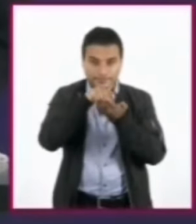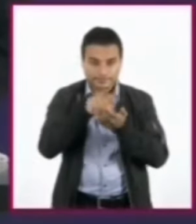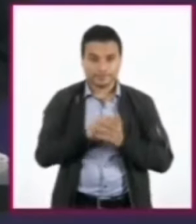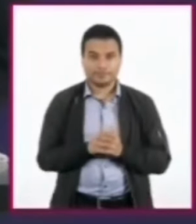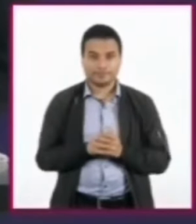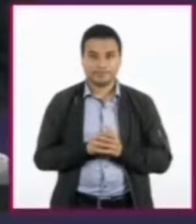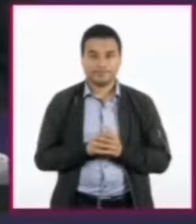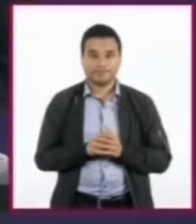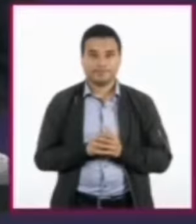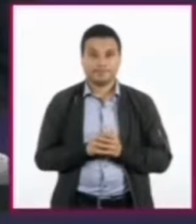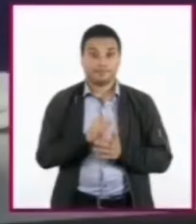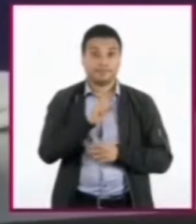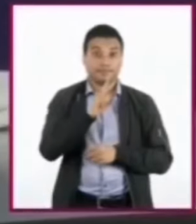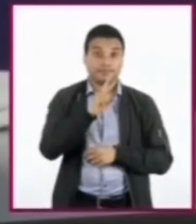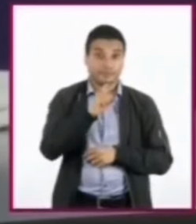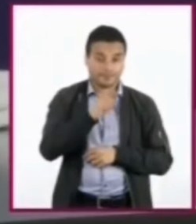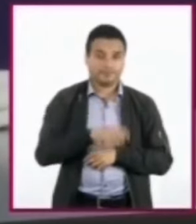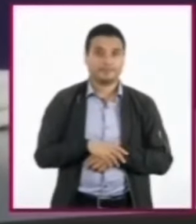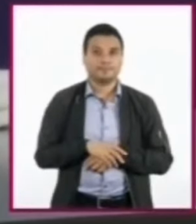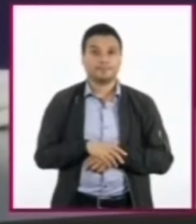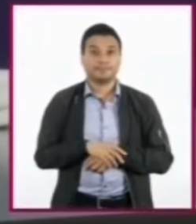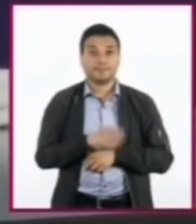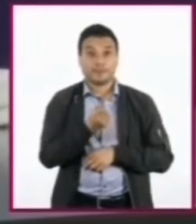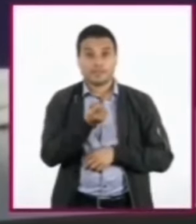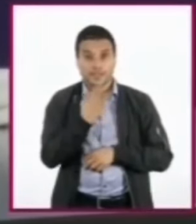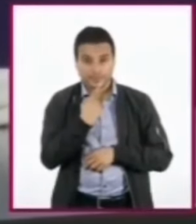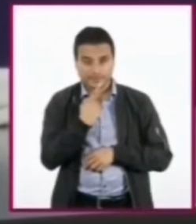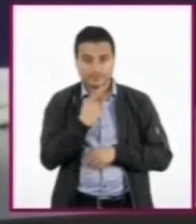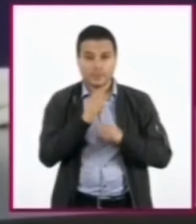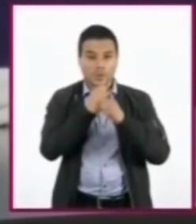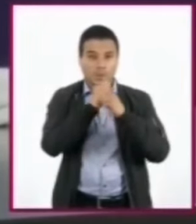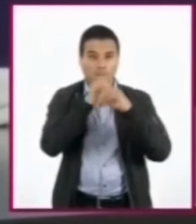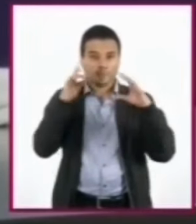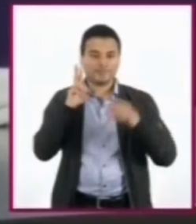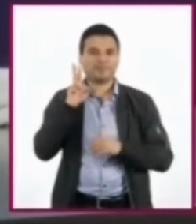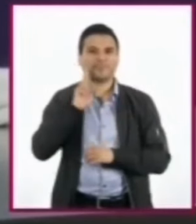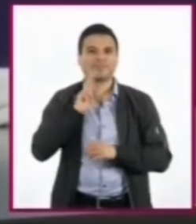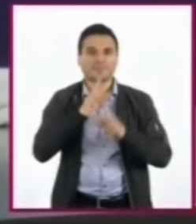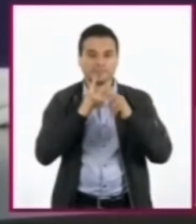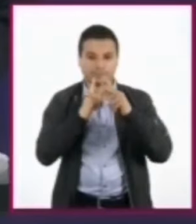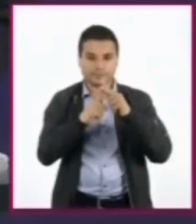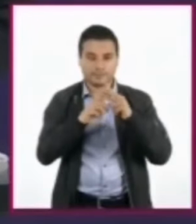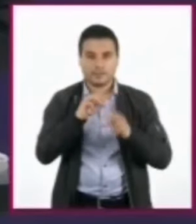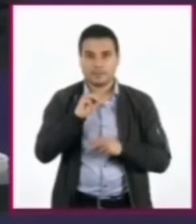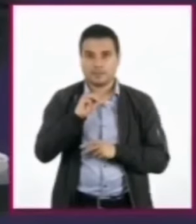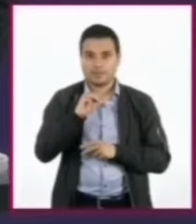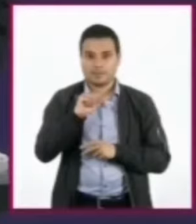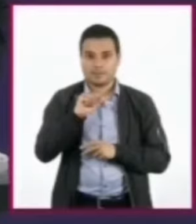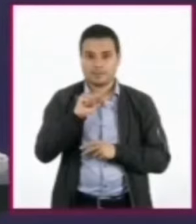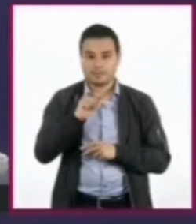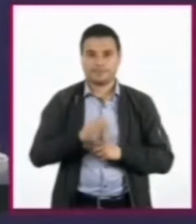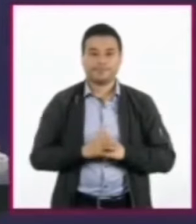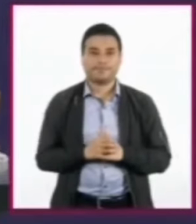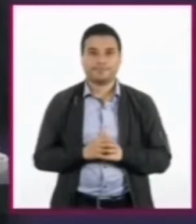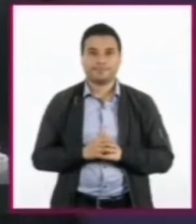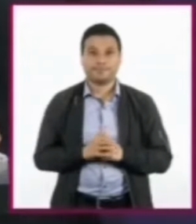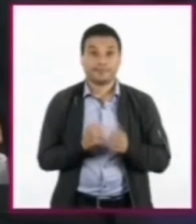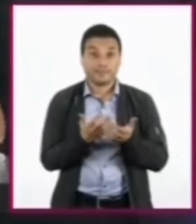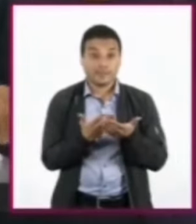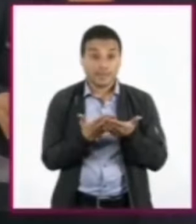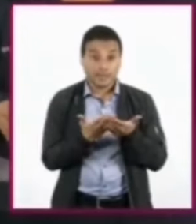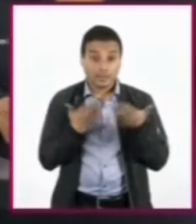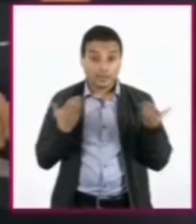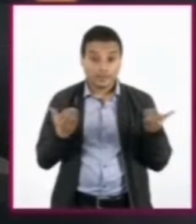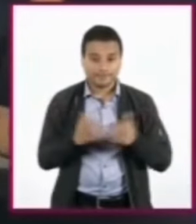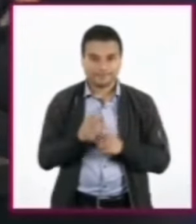globo y la pastilla efervescente. Ok, Para determinar la masa. perfecto. Okay. Ahora vamos a ver